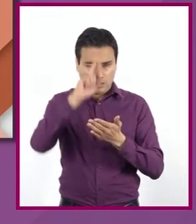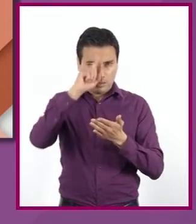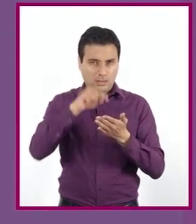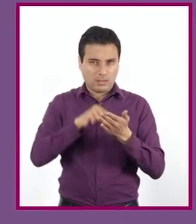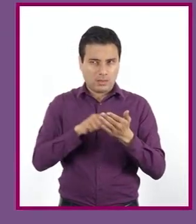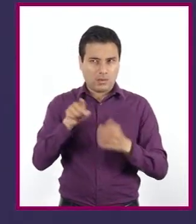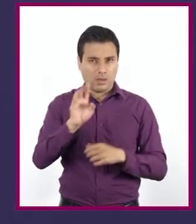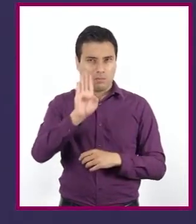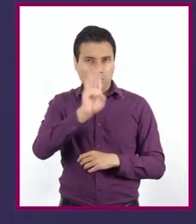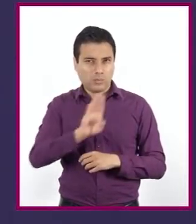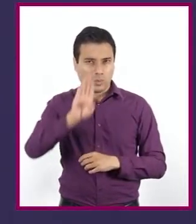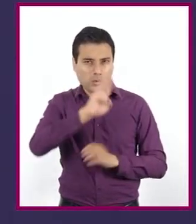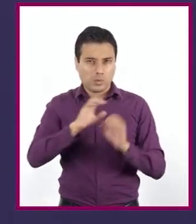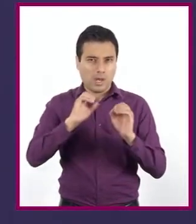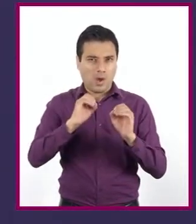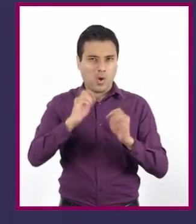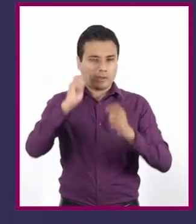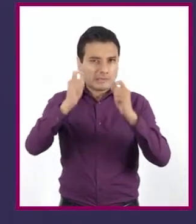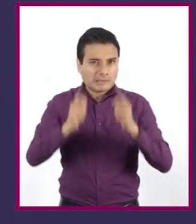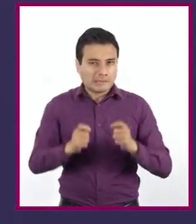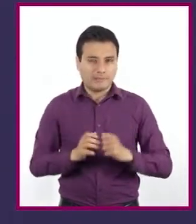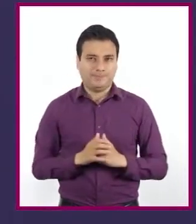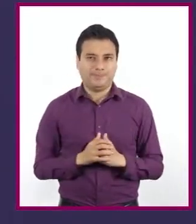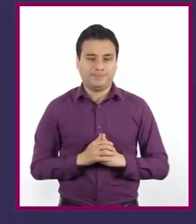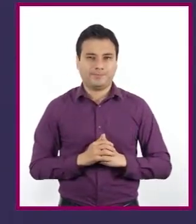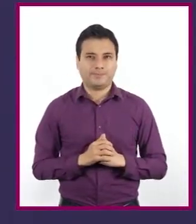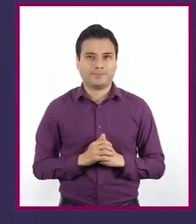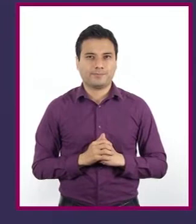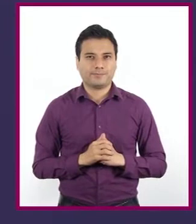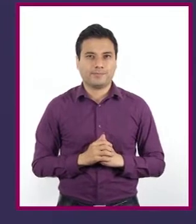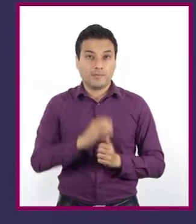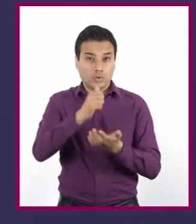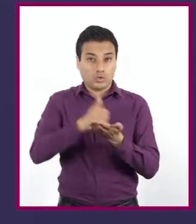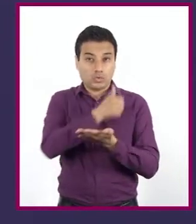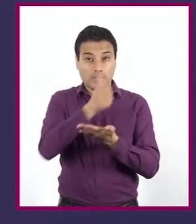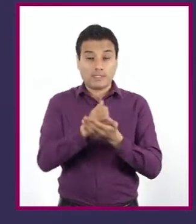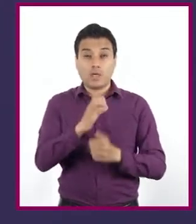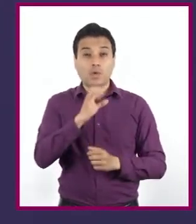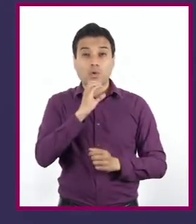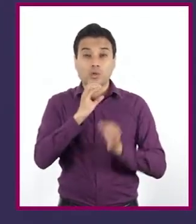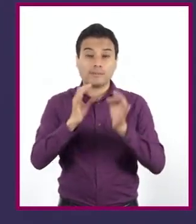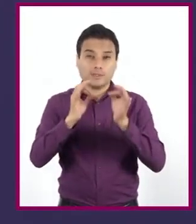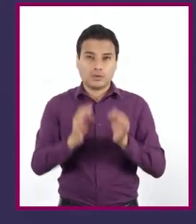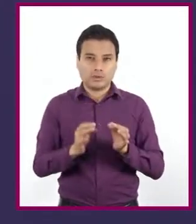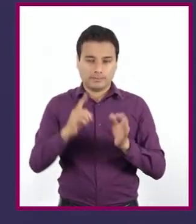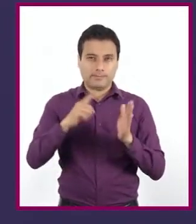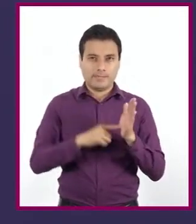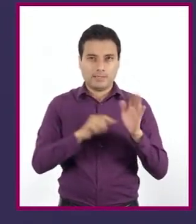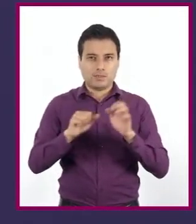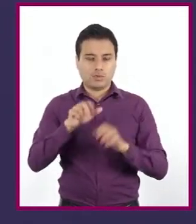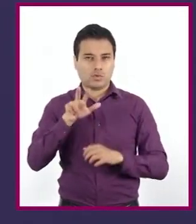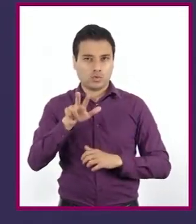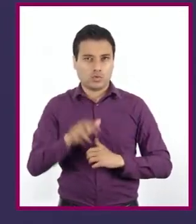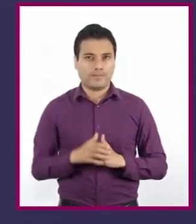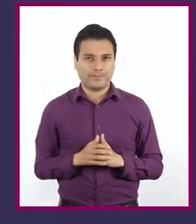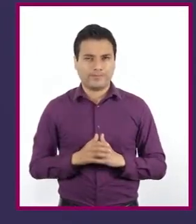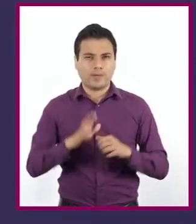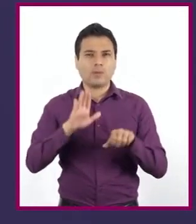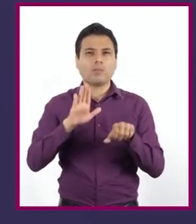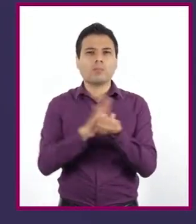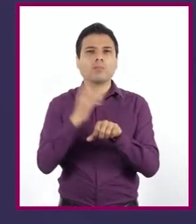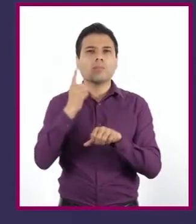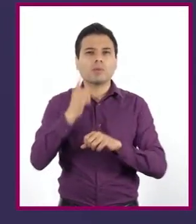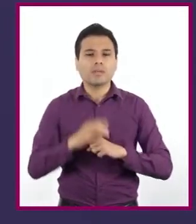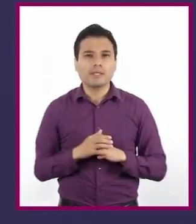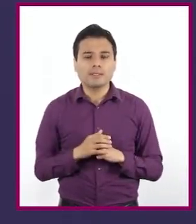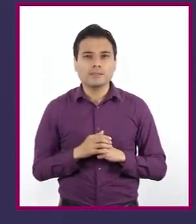hechicera. La fundación de la ciudad de Córdoba tuvo lugar en 1618 debido a los